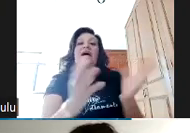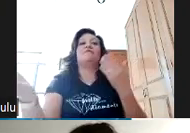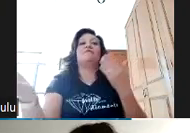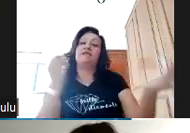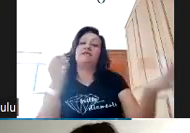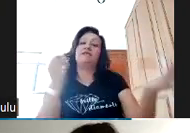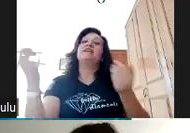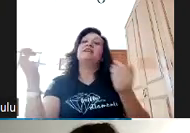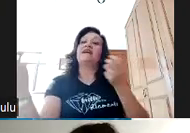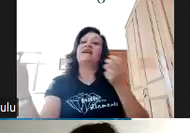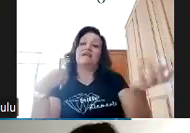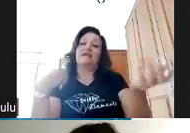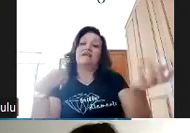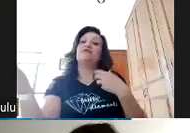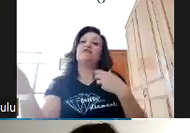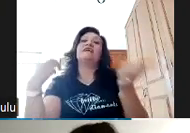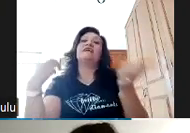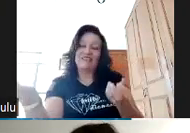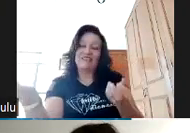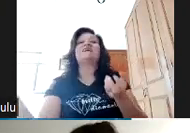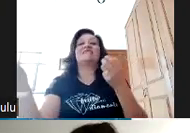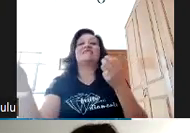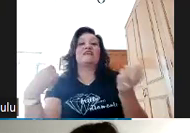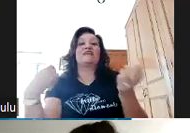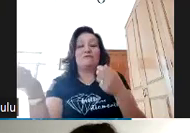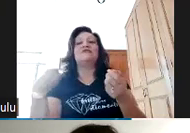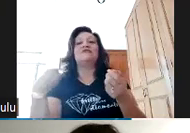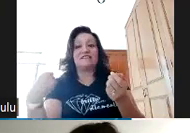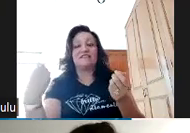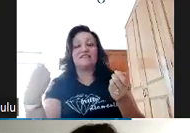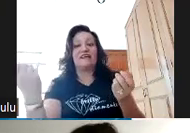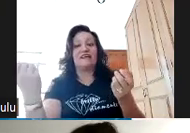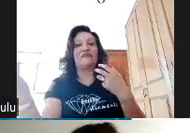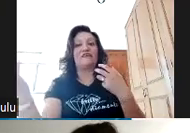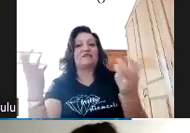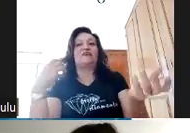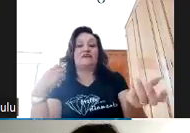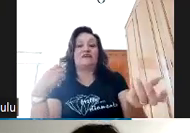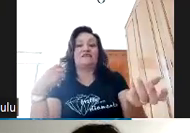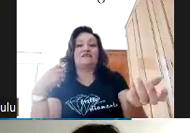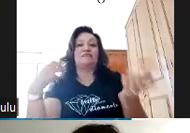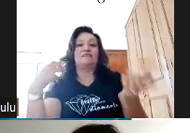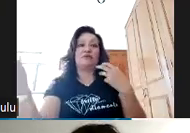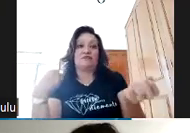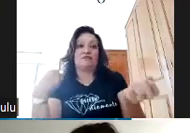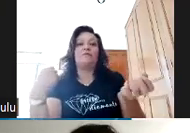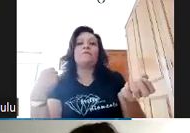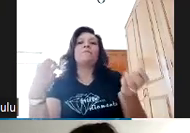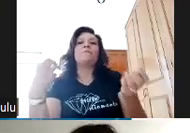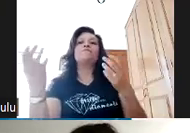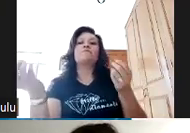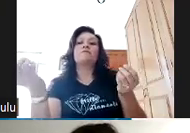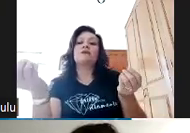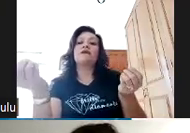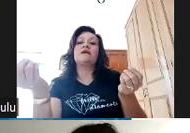nos va a abrir atrayendo toda esa gente que es la que vamos a necesitar en nuestra este proyecto